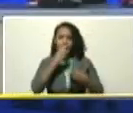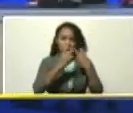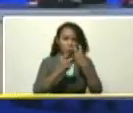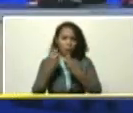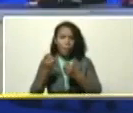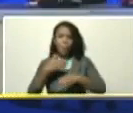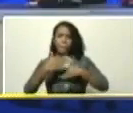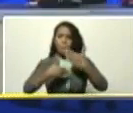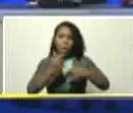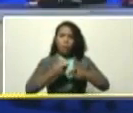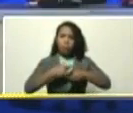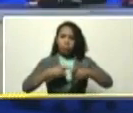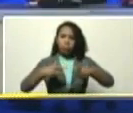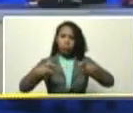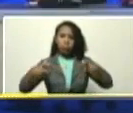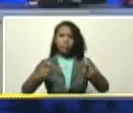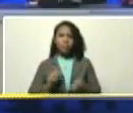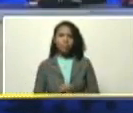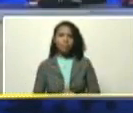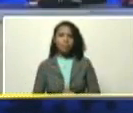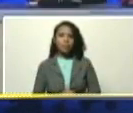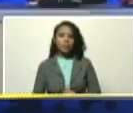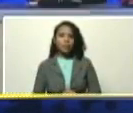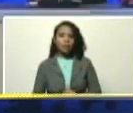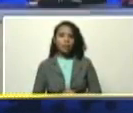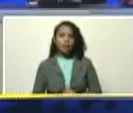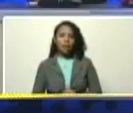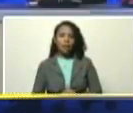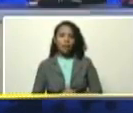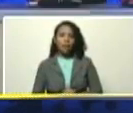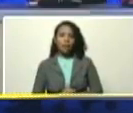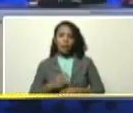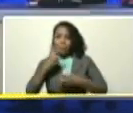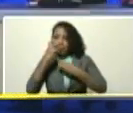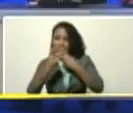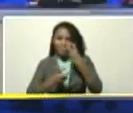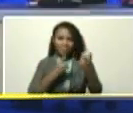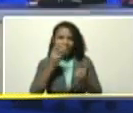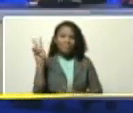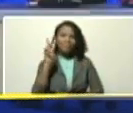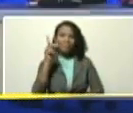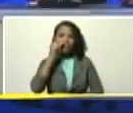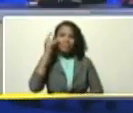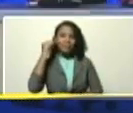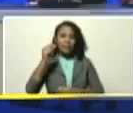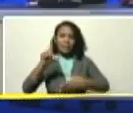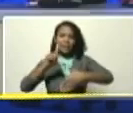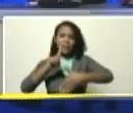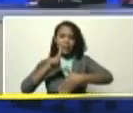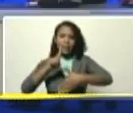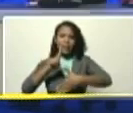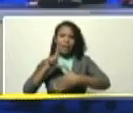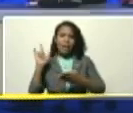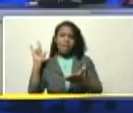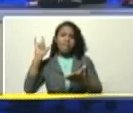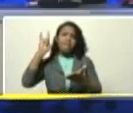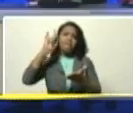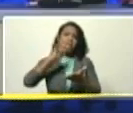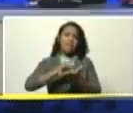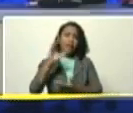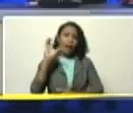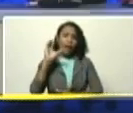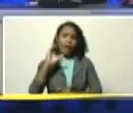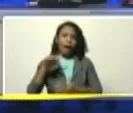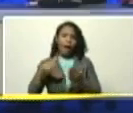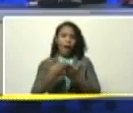creciendo. Y el turismo de venezolanos y venezolanas y de latinoamericanos que vuelan desde Caracas a